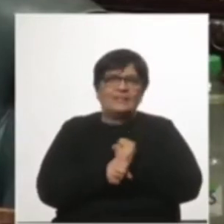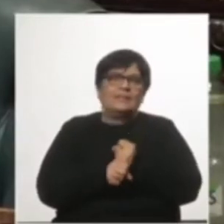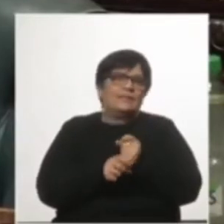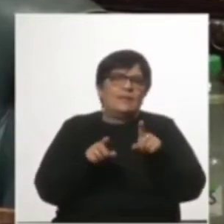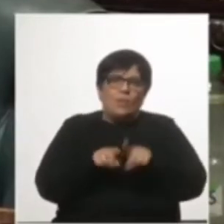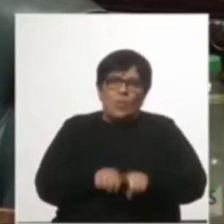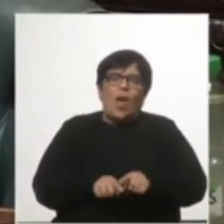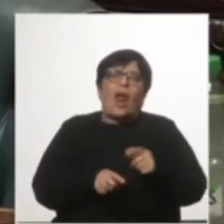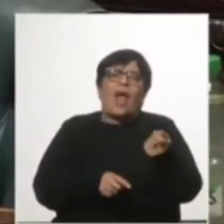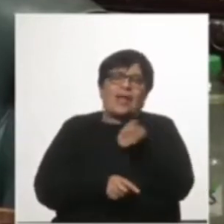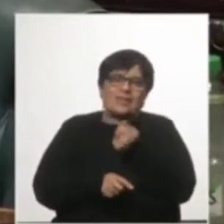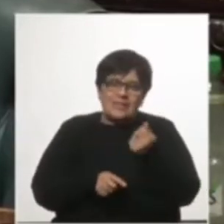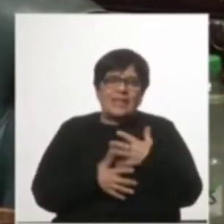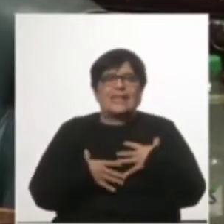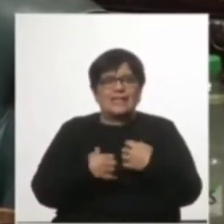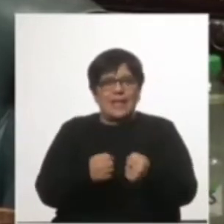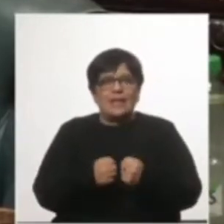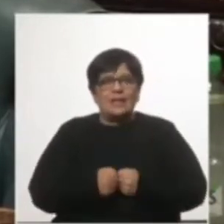Hacienda, Salud,